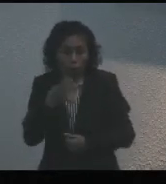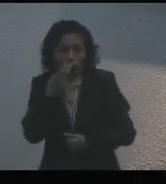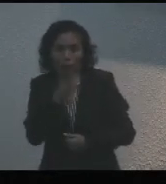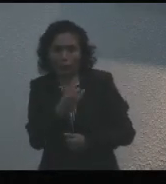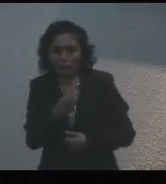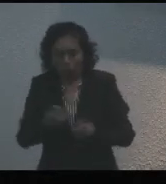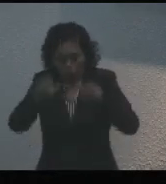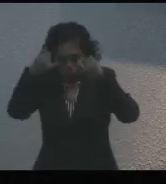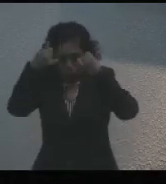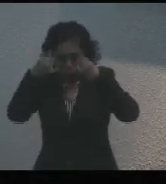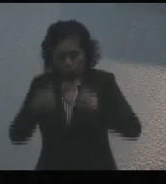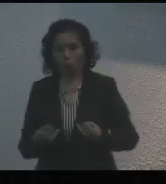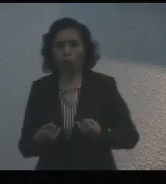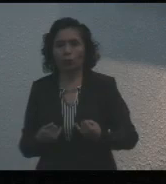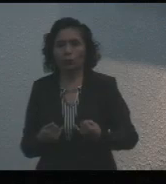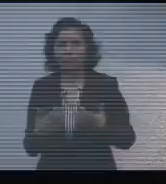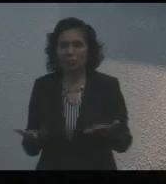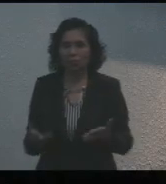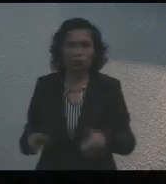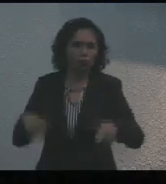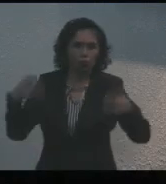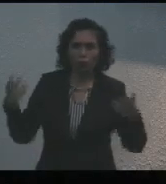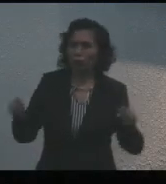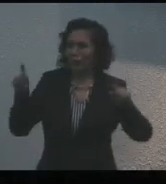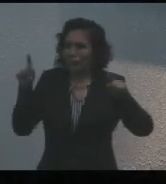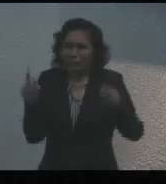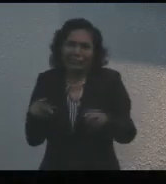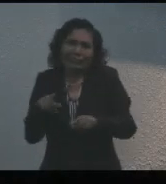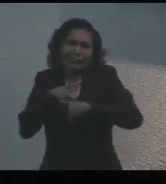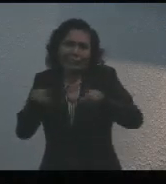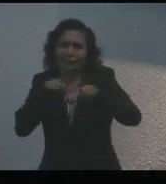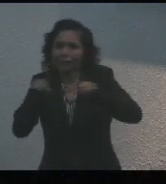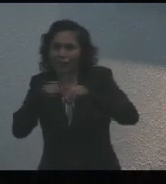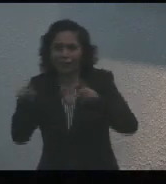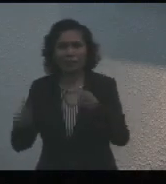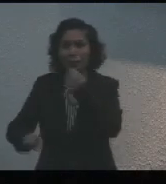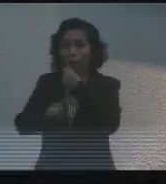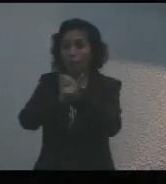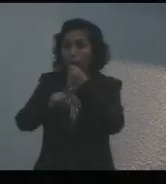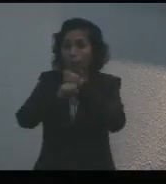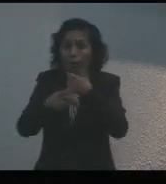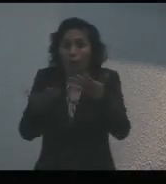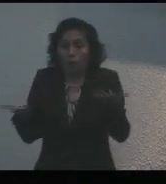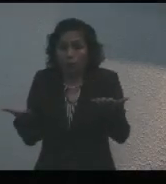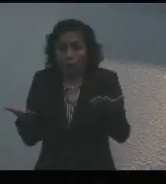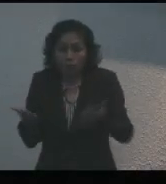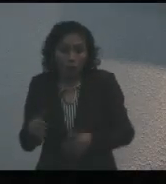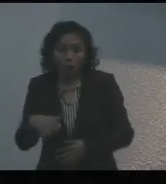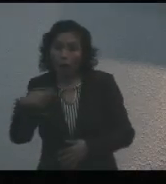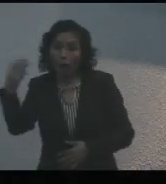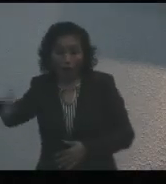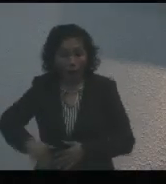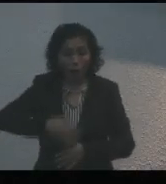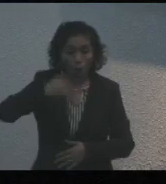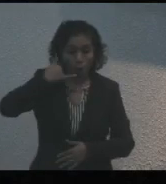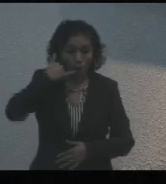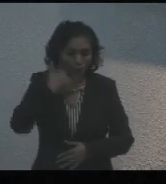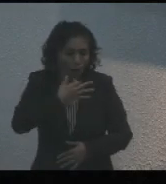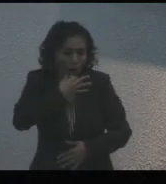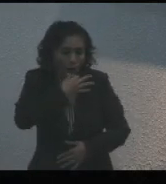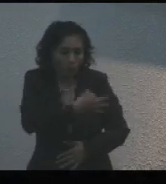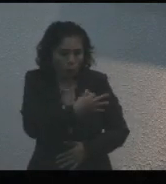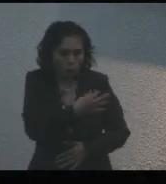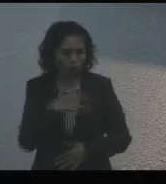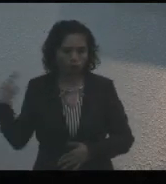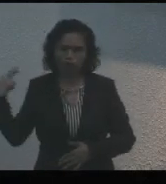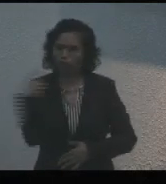integridad física ante las inclemencias climáticas que solemos padecer. Basta una llamada para que